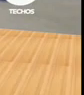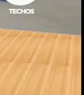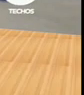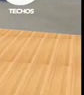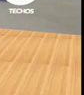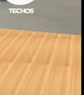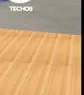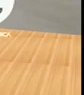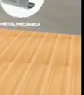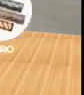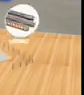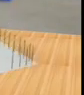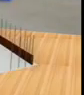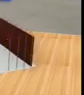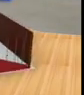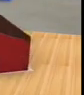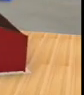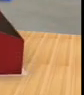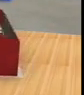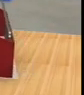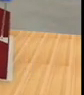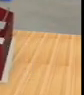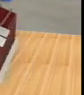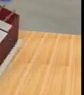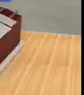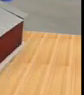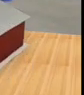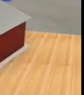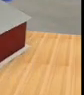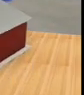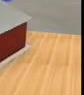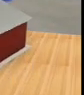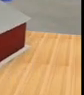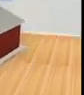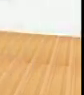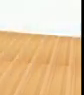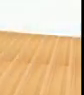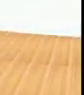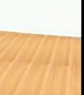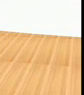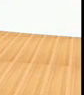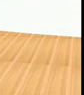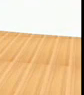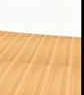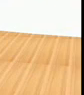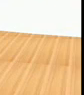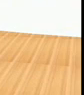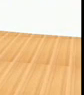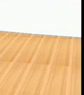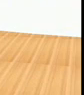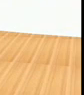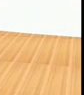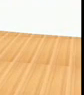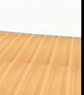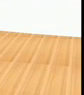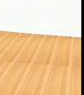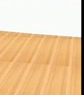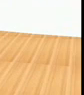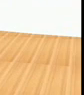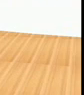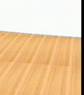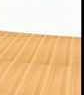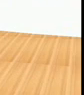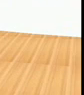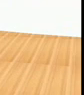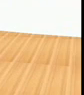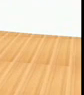cuenta con galvaniza, número uno en hierro y techos. Con techo seguro, quédate en casa. Y por cierto, a esta hora tenemos